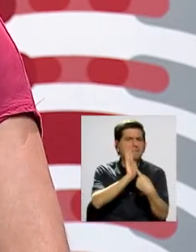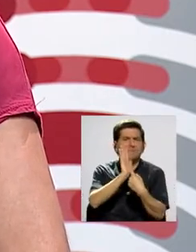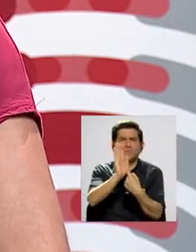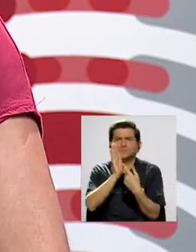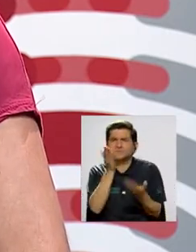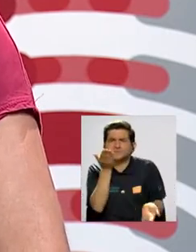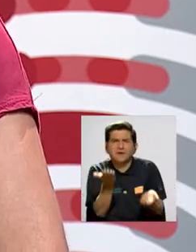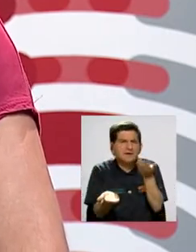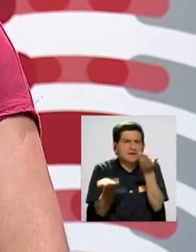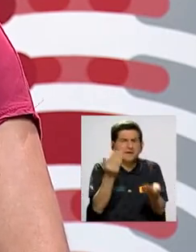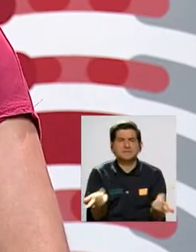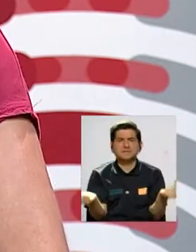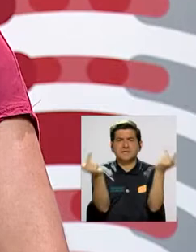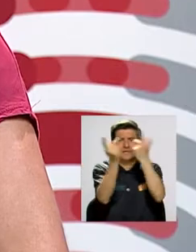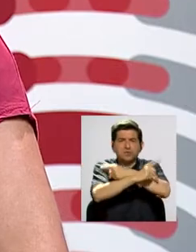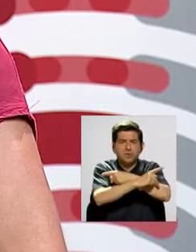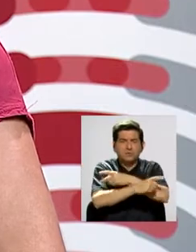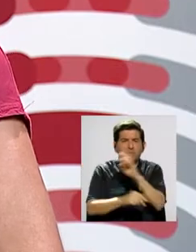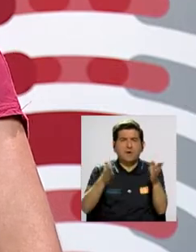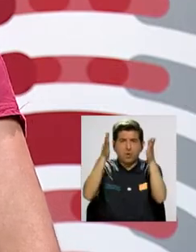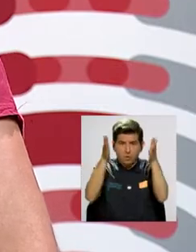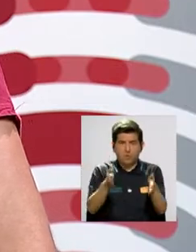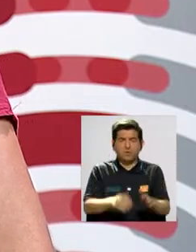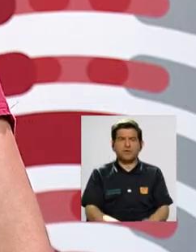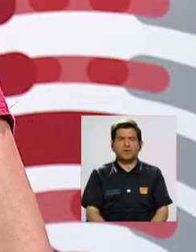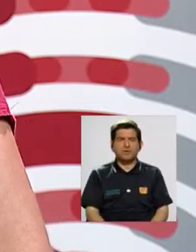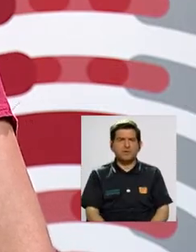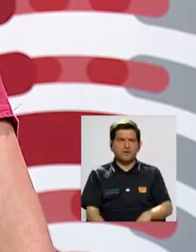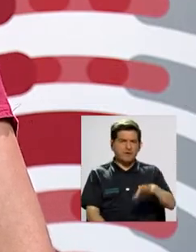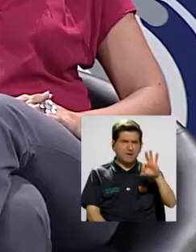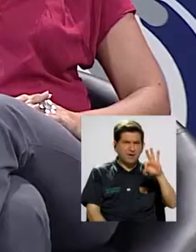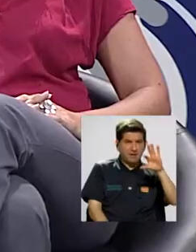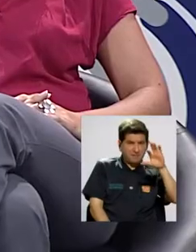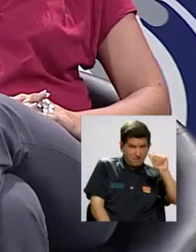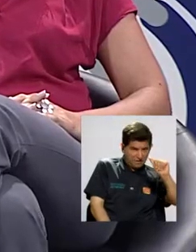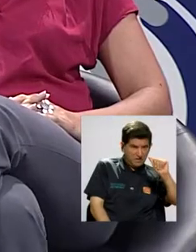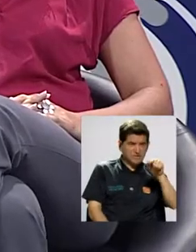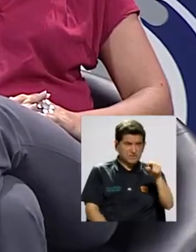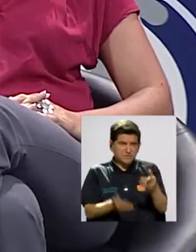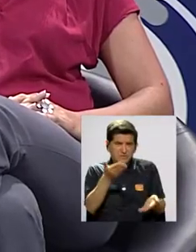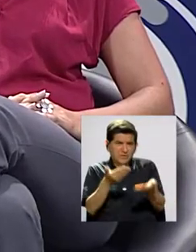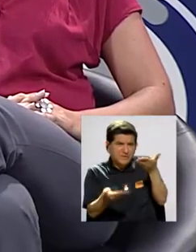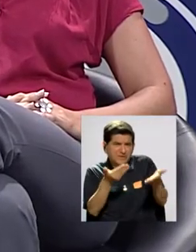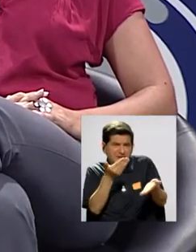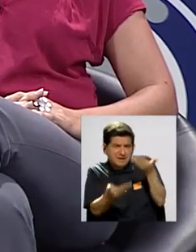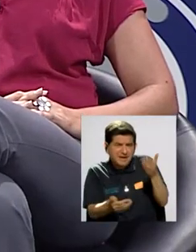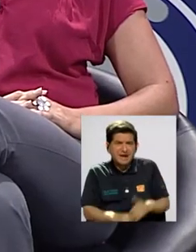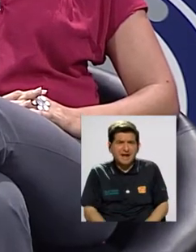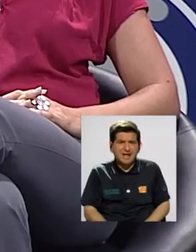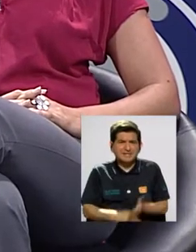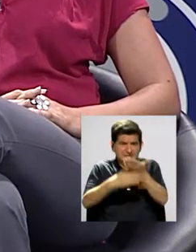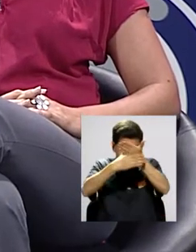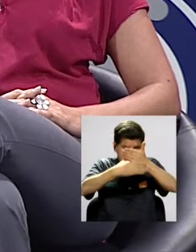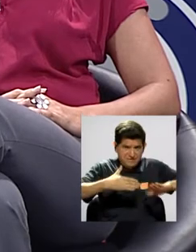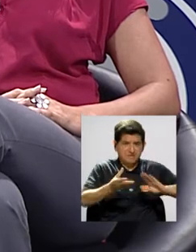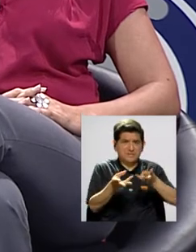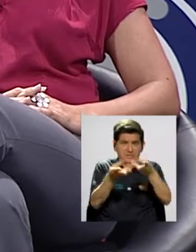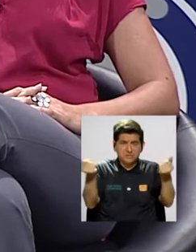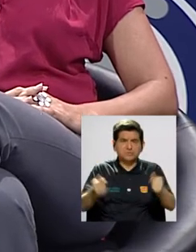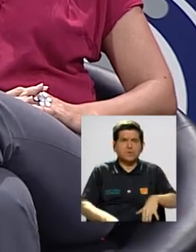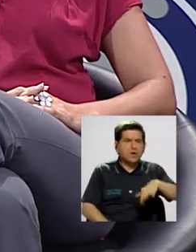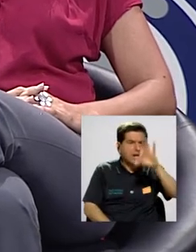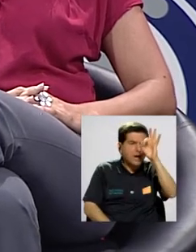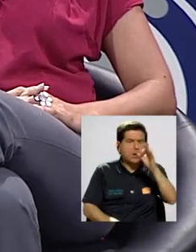visibilizaron lo peor del ser costarricense, diría yo. ¿Fue Fabricio ese elemento casi polarizante? Porque lo